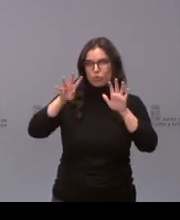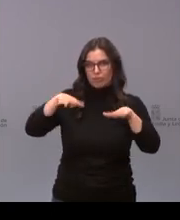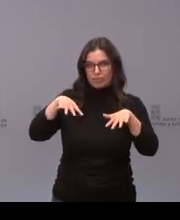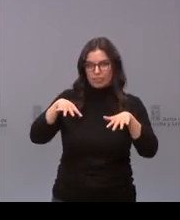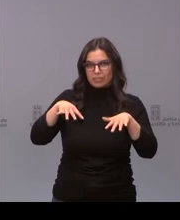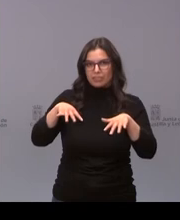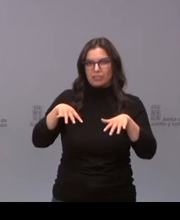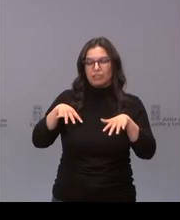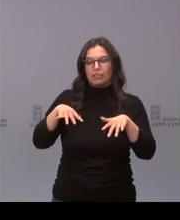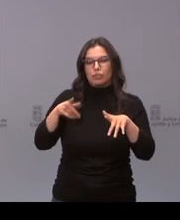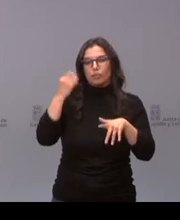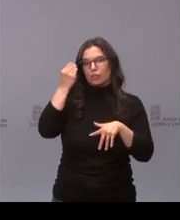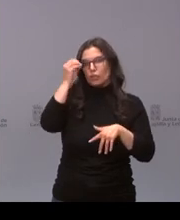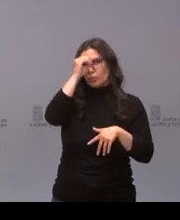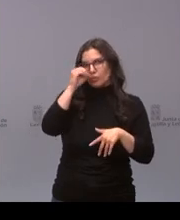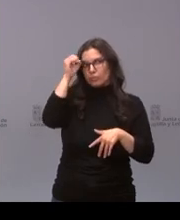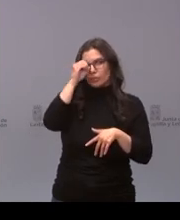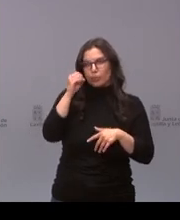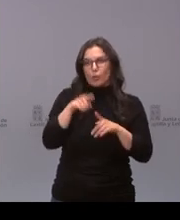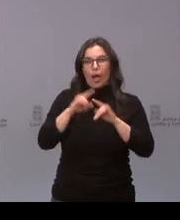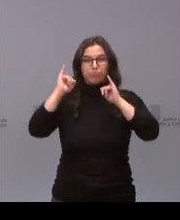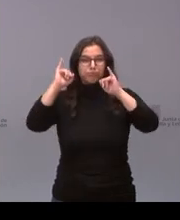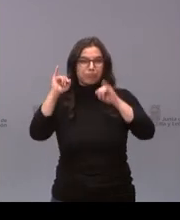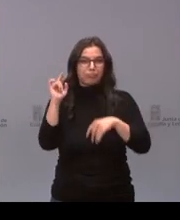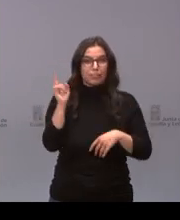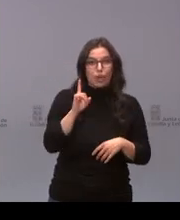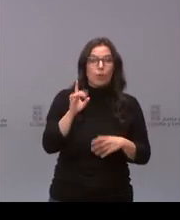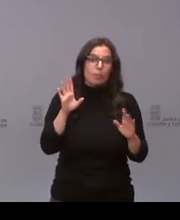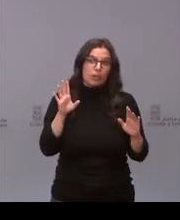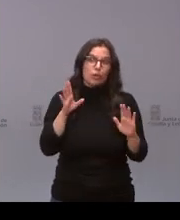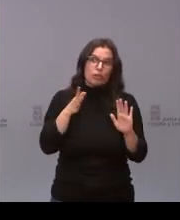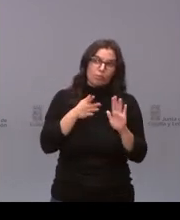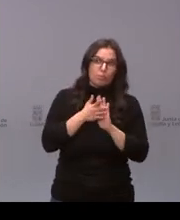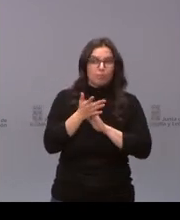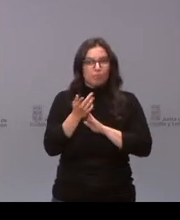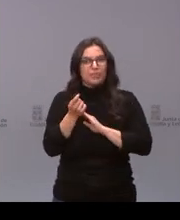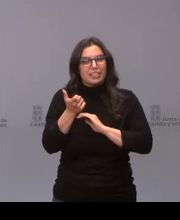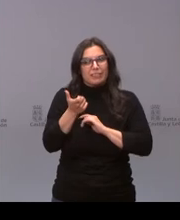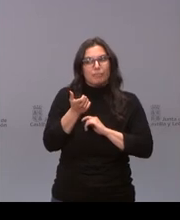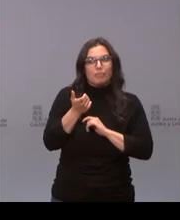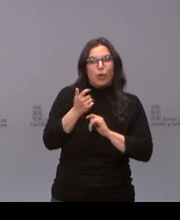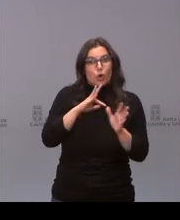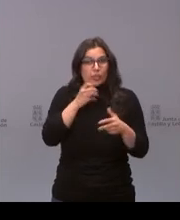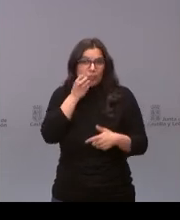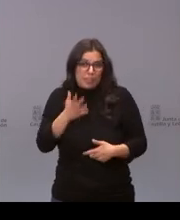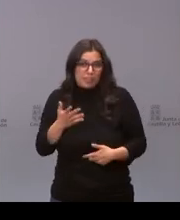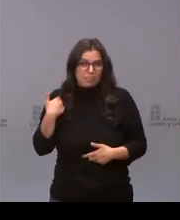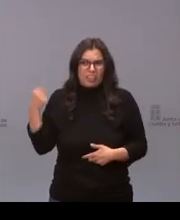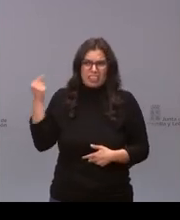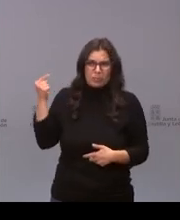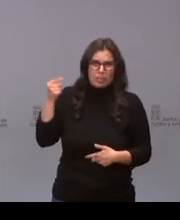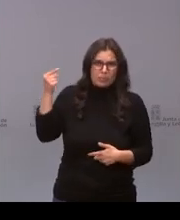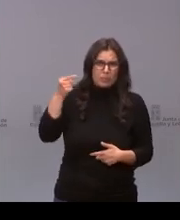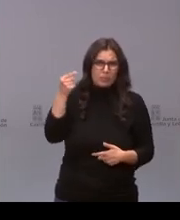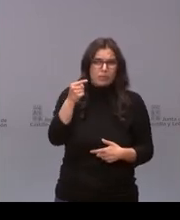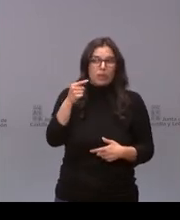es obvia y no estamos para salir de fiesta, pero sí que es un poco una noticia buena después de tantos meses